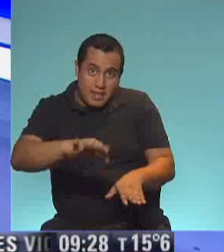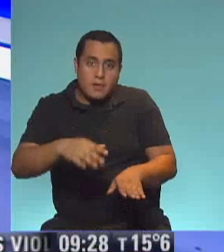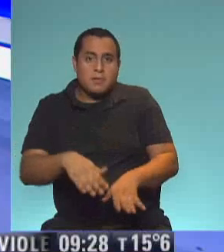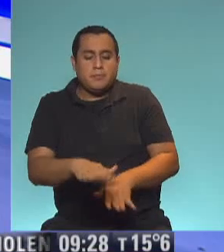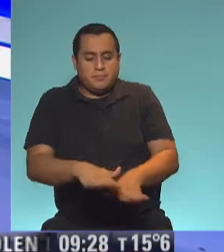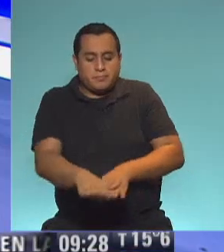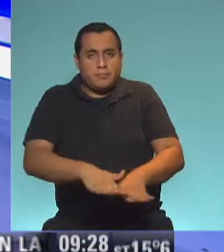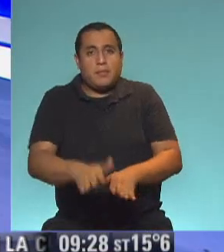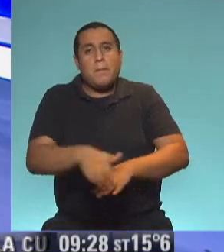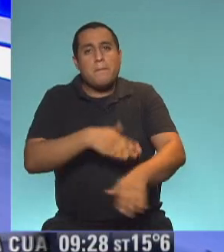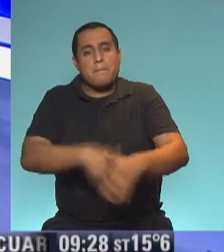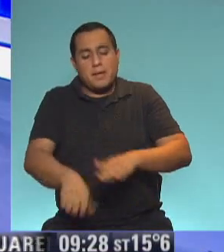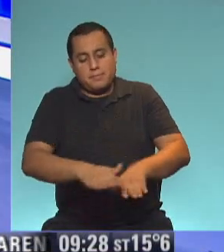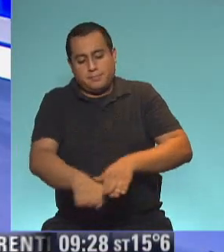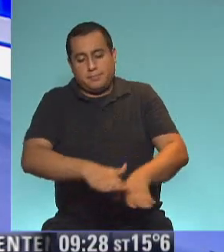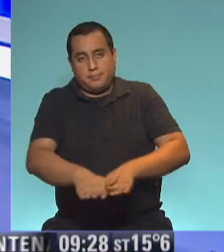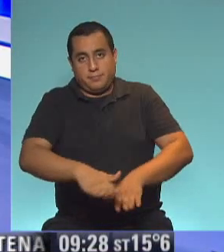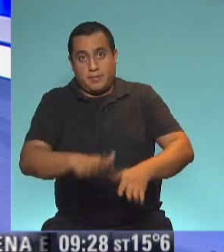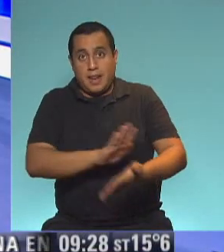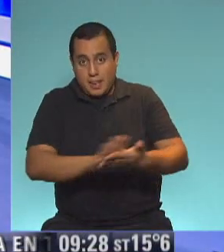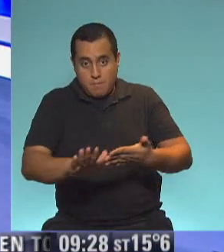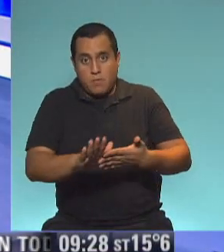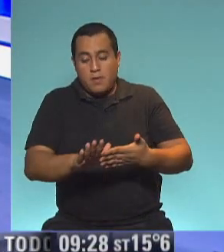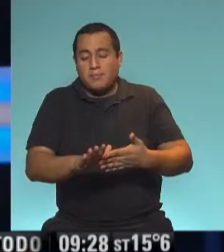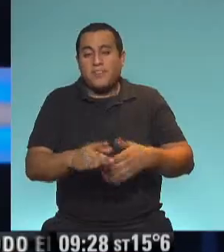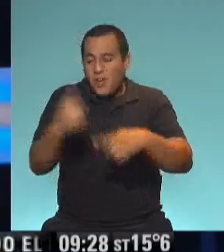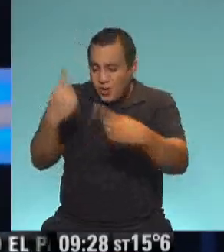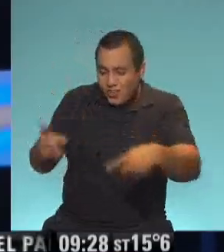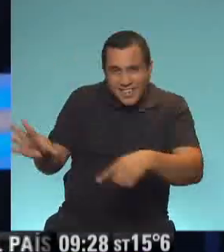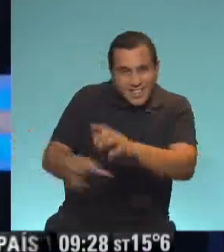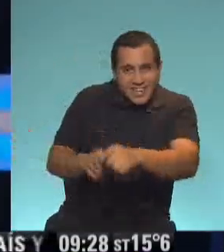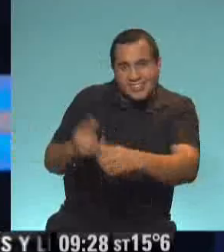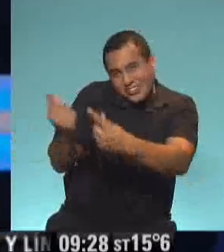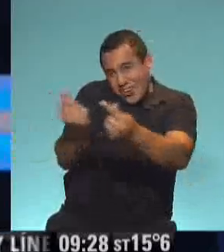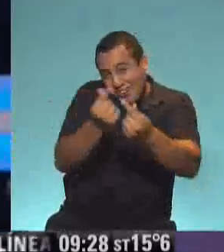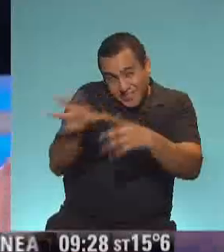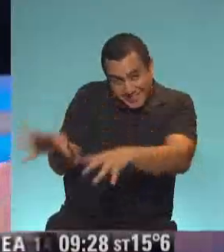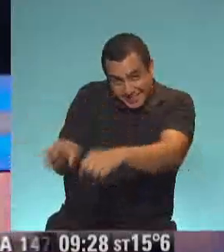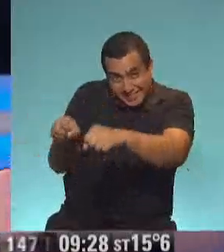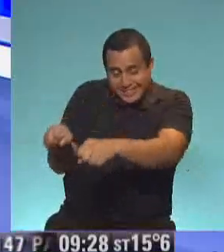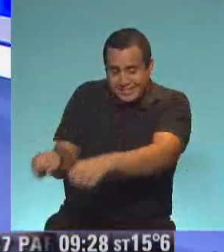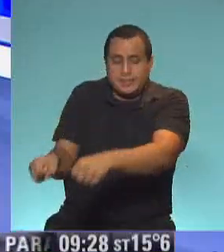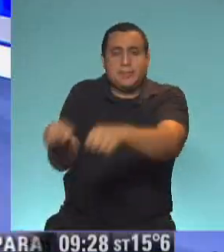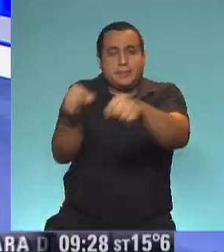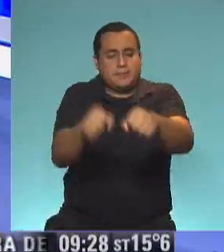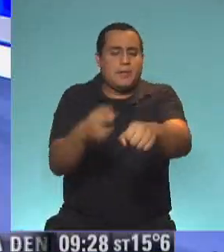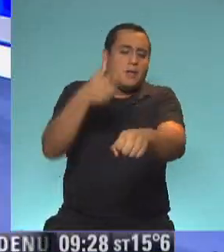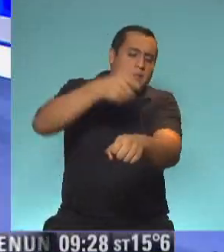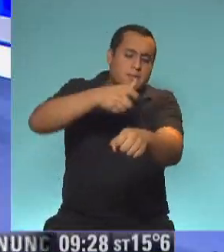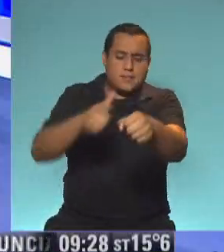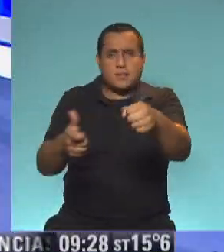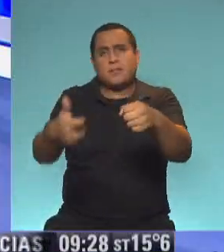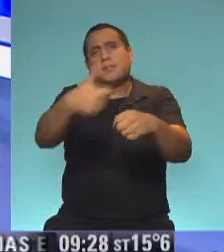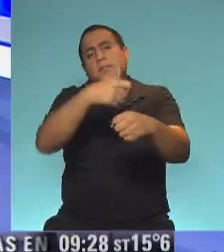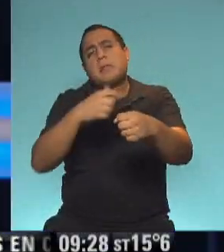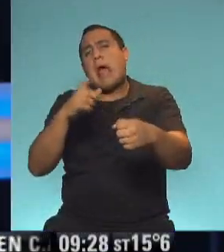Ahí está, limpiamos los zapatos. Después, las cosas que trajimos del almacén o del supermercado, las podemos rociar con